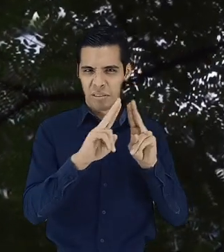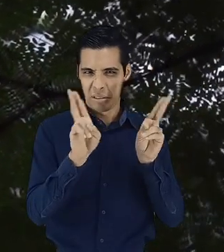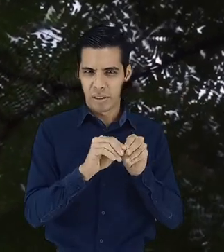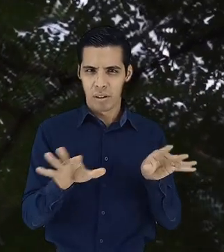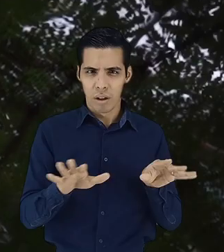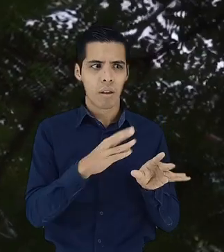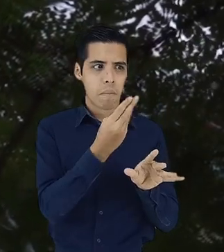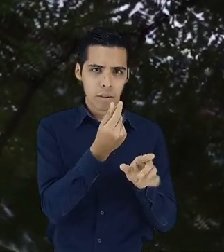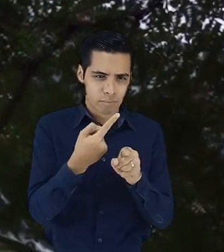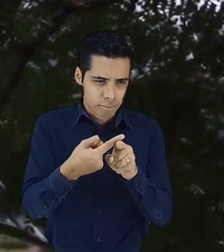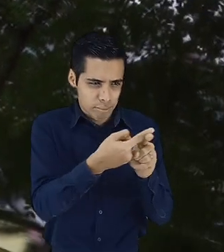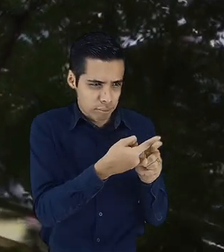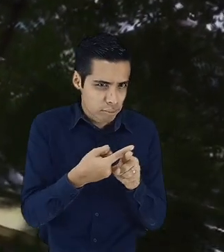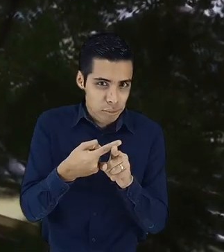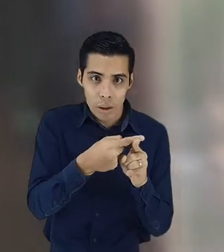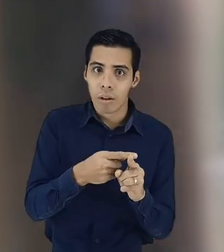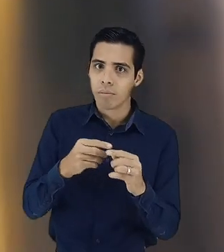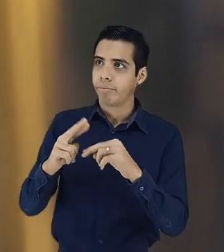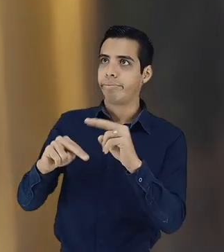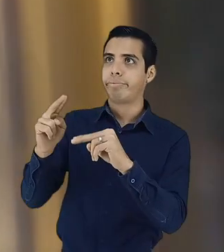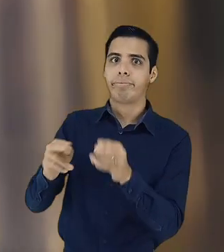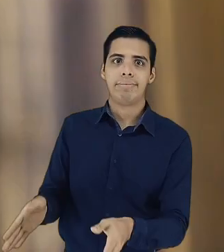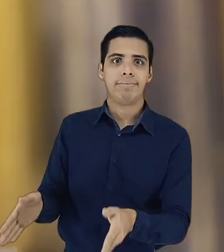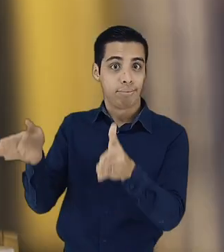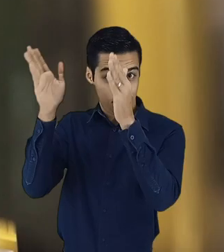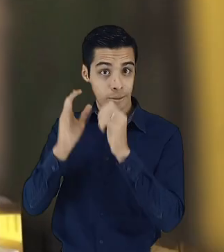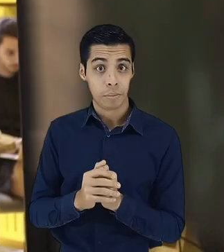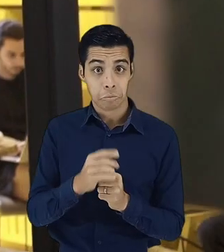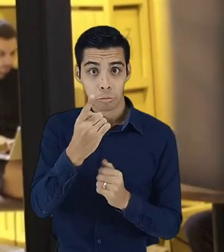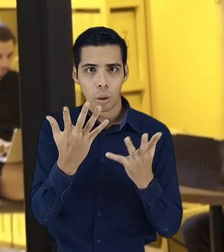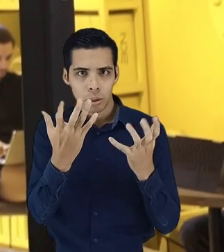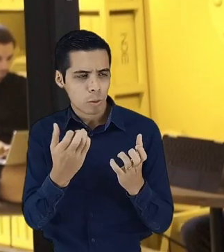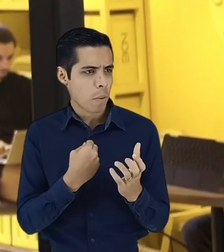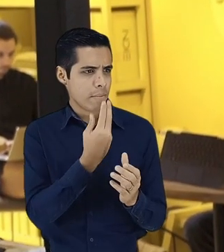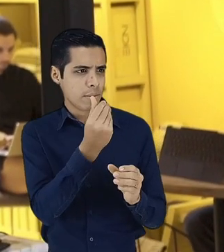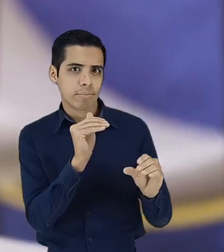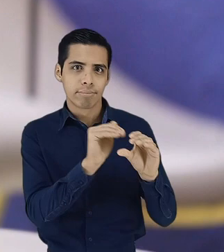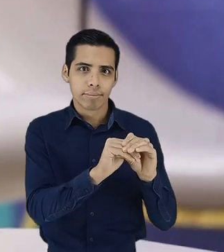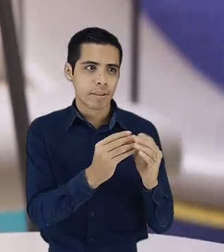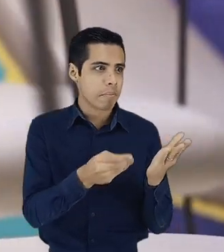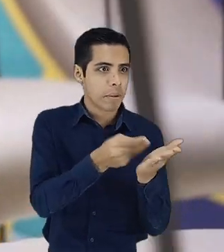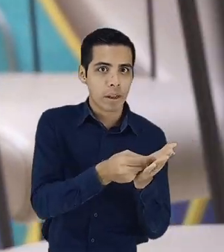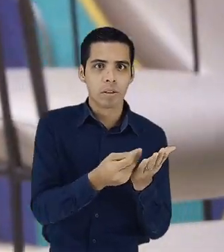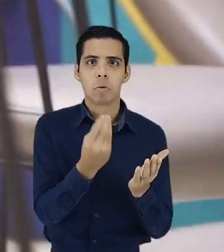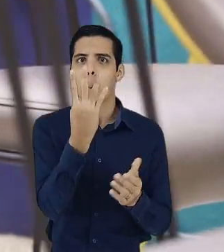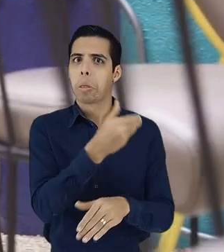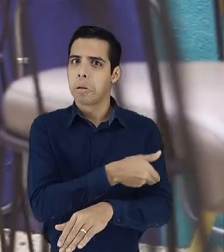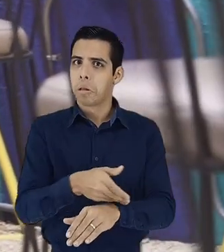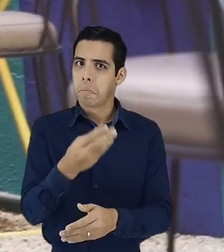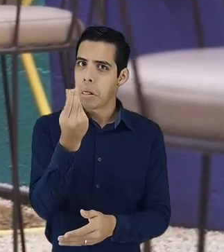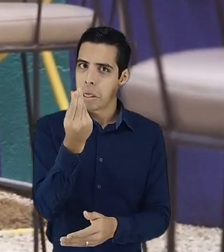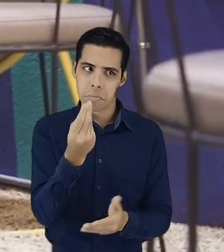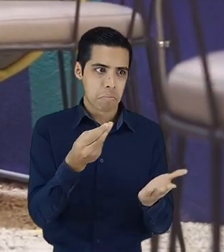hemos hablado en diferentes oportunidades a través de mis redes sociales. Si ustedes quieren conocer cómo invertir en bienes raíces desde 4 millones de pesos y